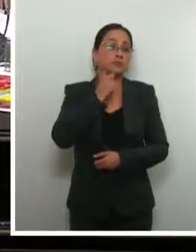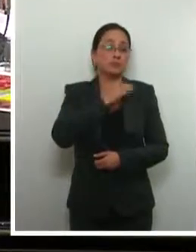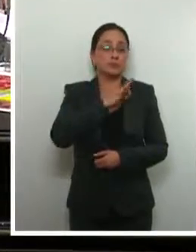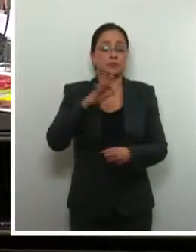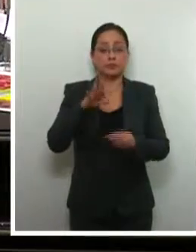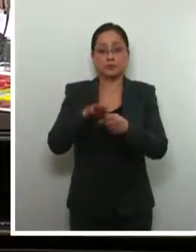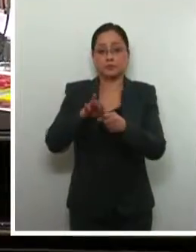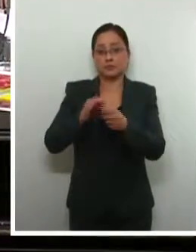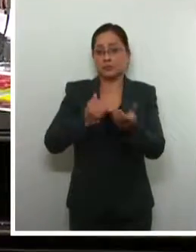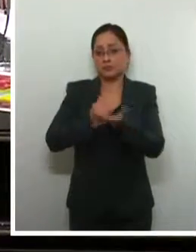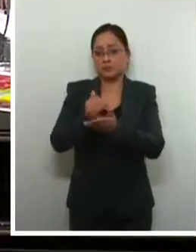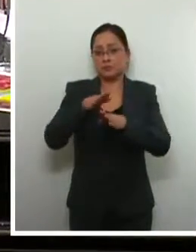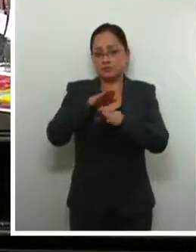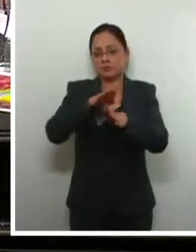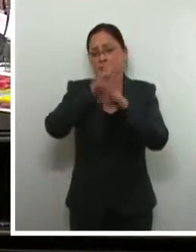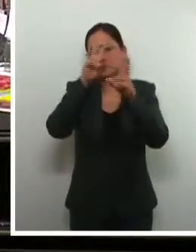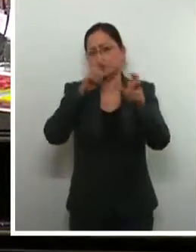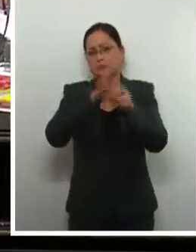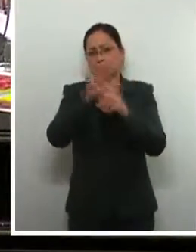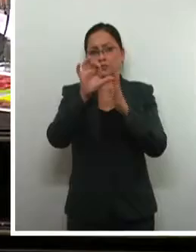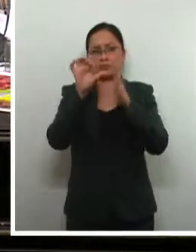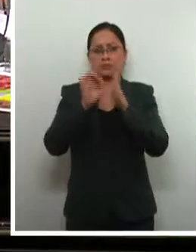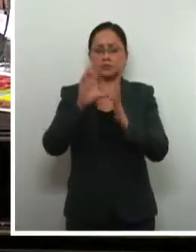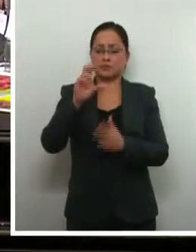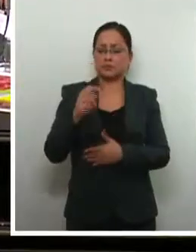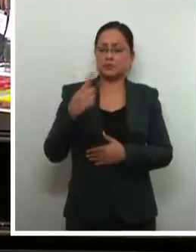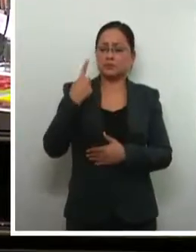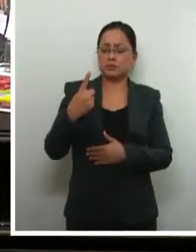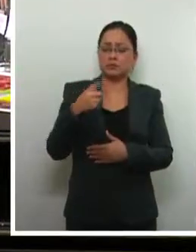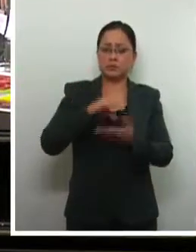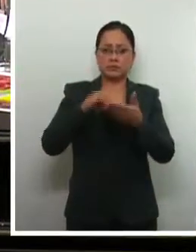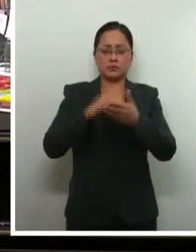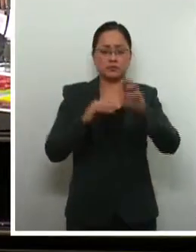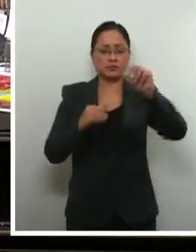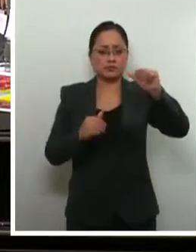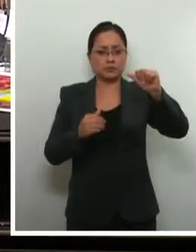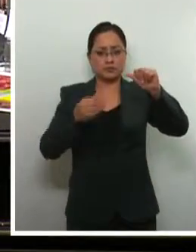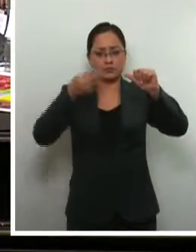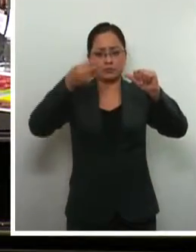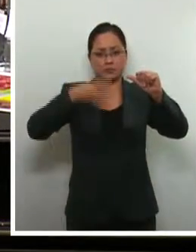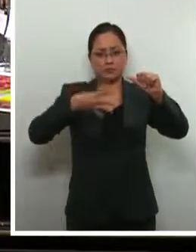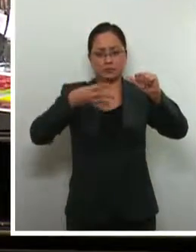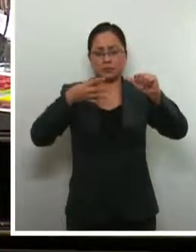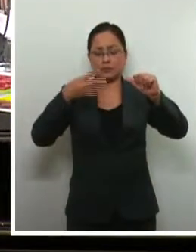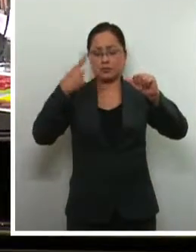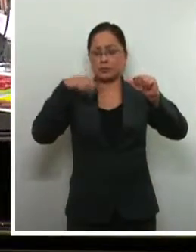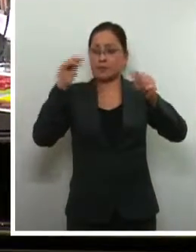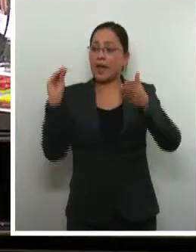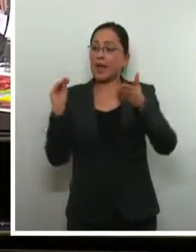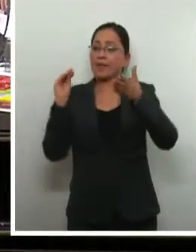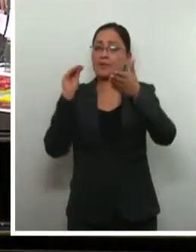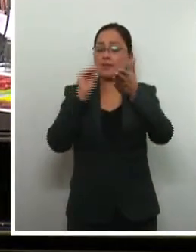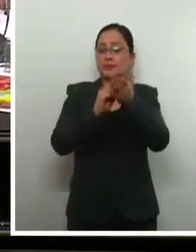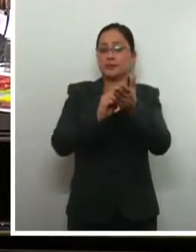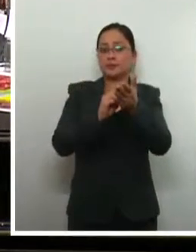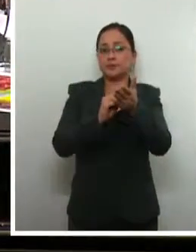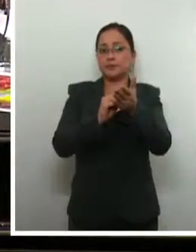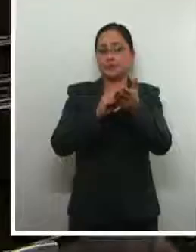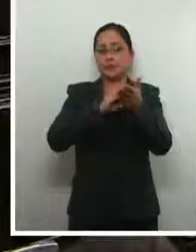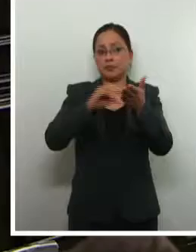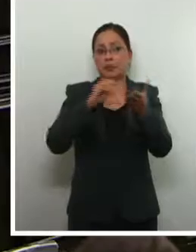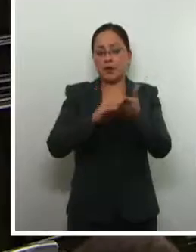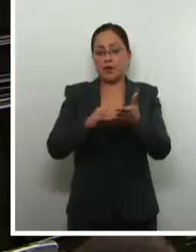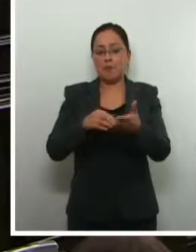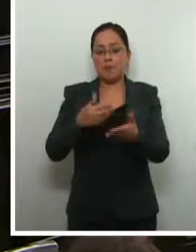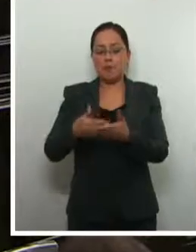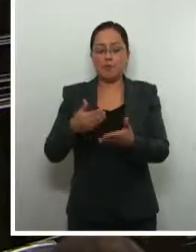voto correspondiente al artículo 31, apartado a una adición de un numeral. En